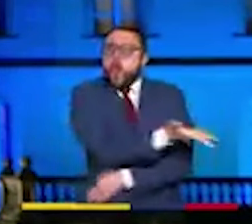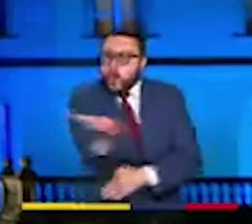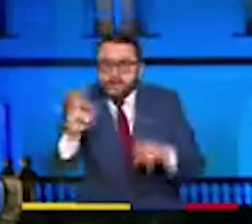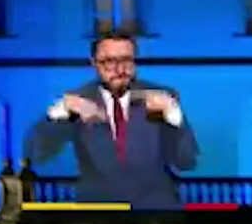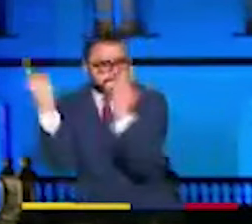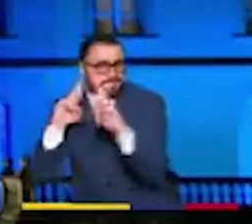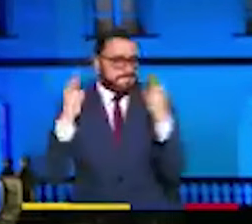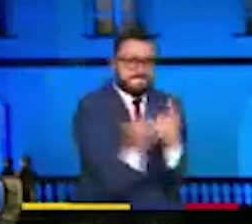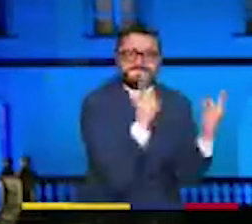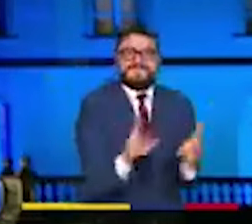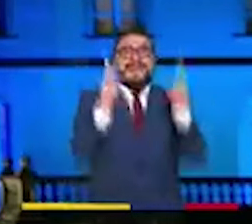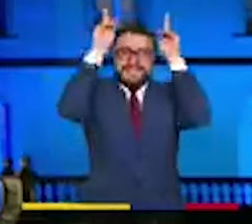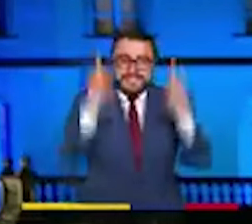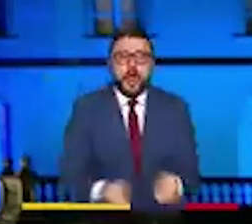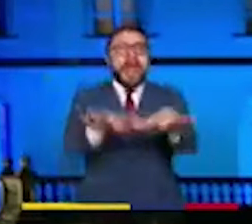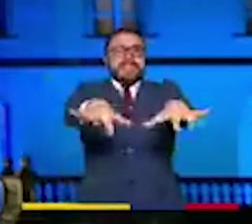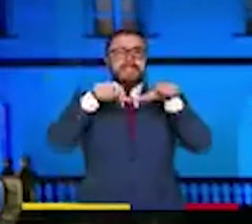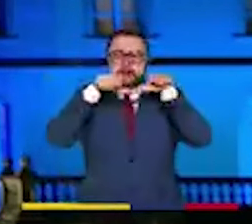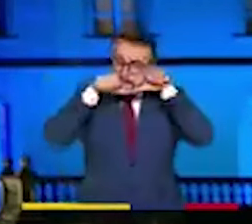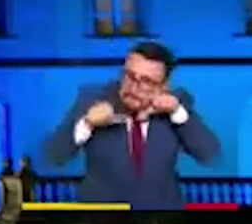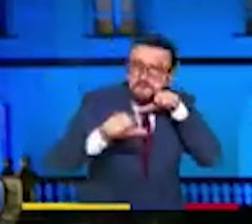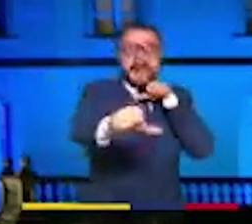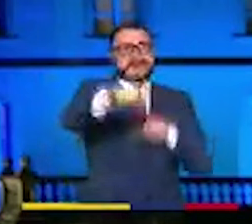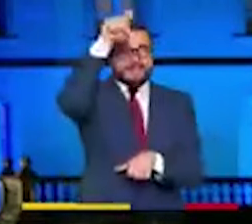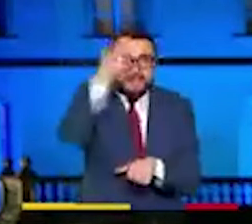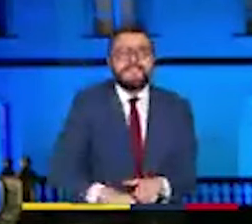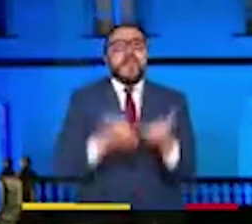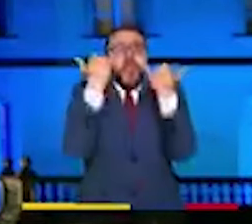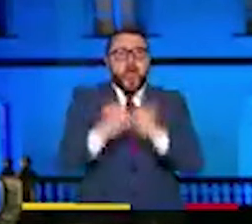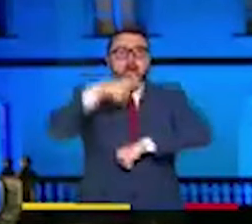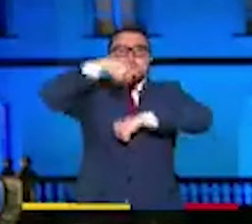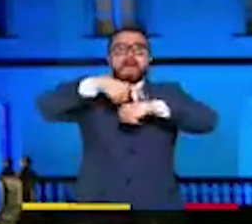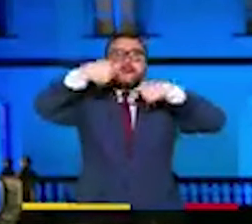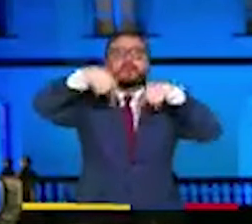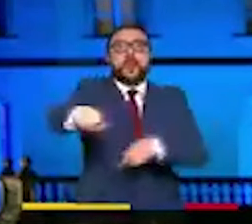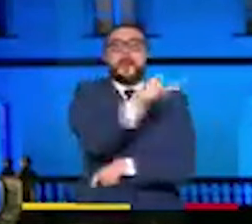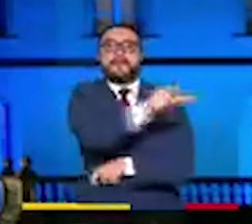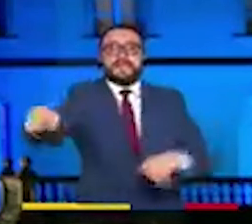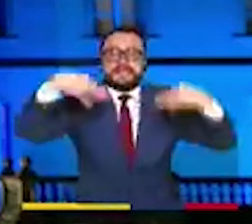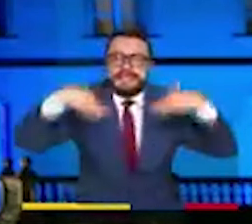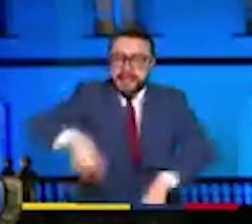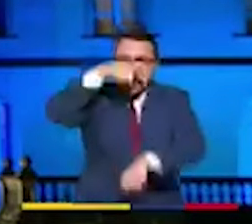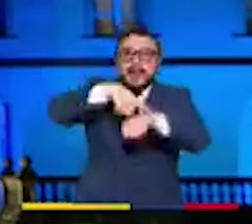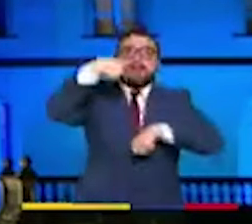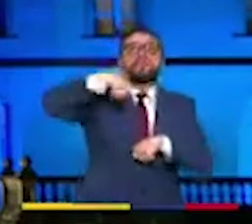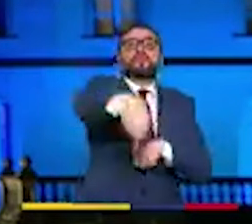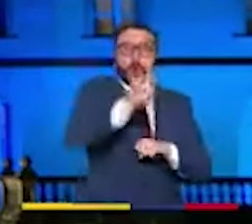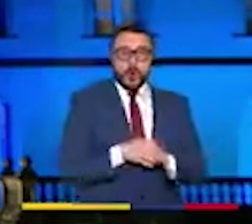en asamblea permanente. Es el tiempo del pueblo. Como presidente de la República